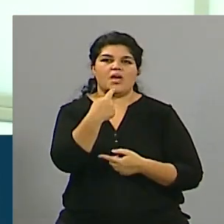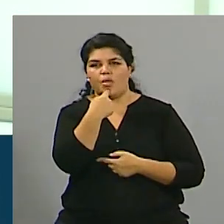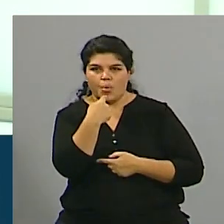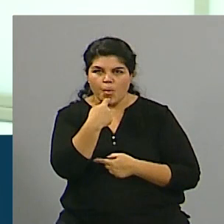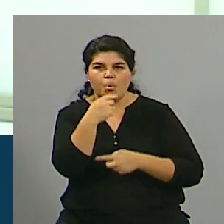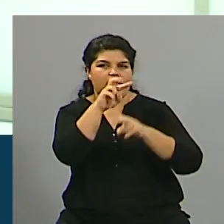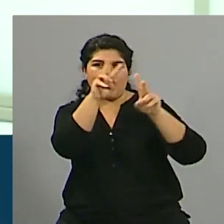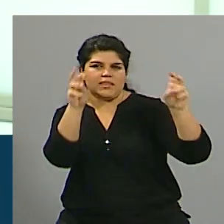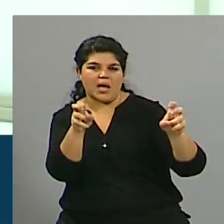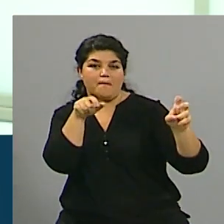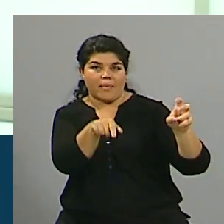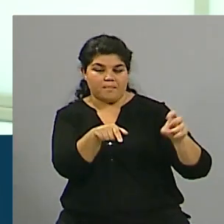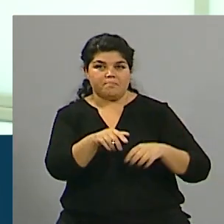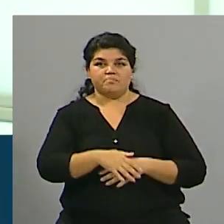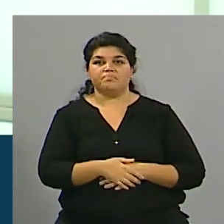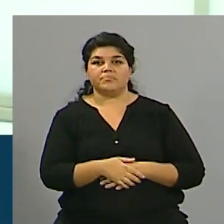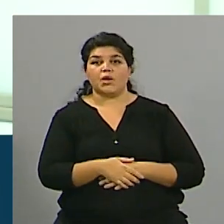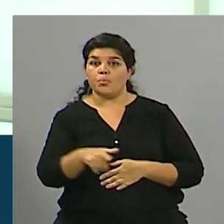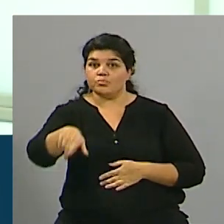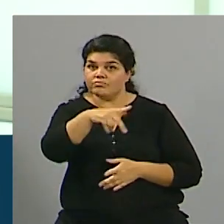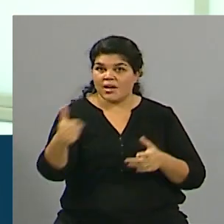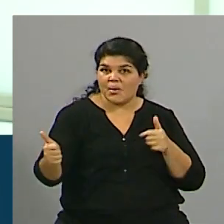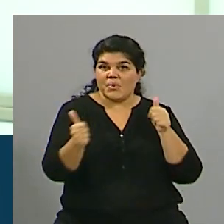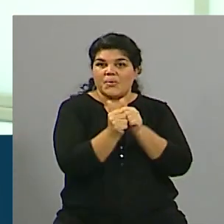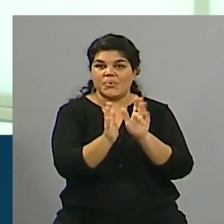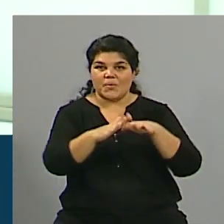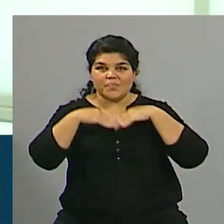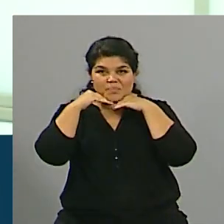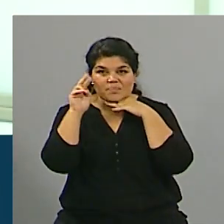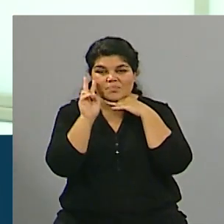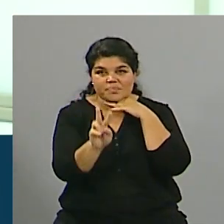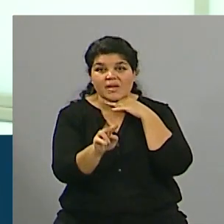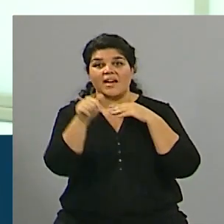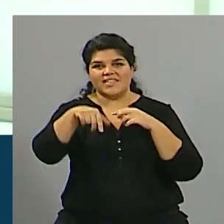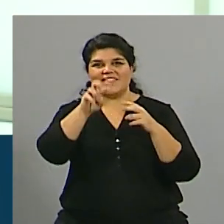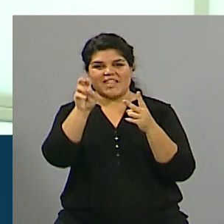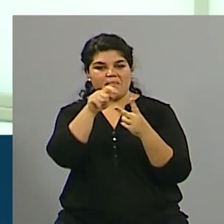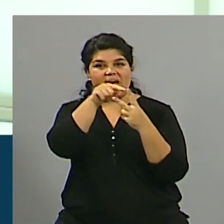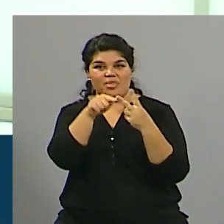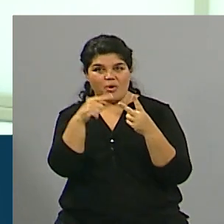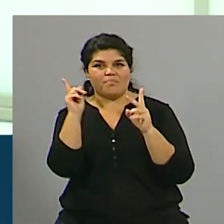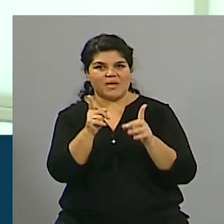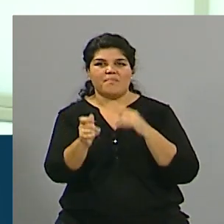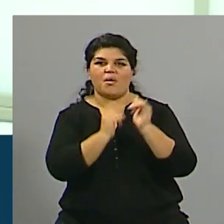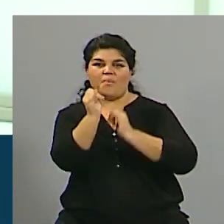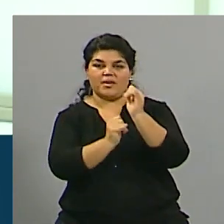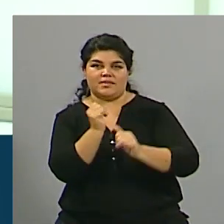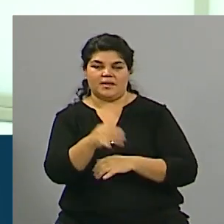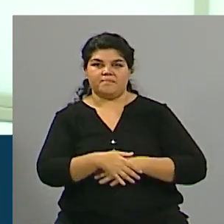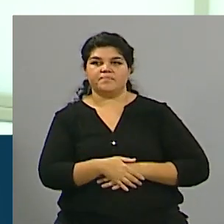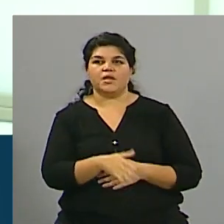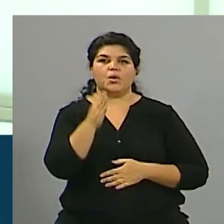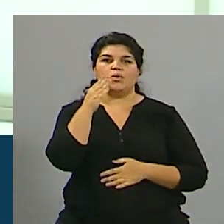tema dolarización. Quédense con nosotros porque vamos a hablar de estos dos temas durante el programa de hoy en Chat Político. Estamos en las redes, recuerden,